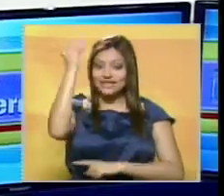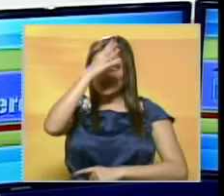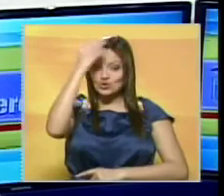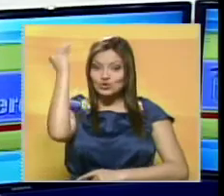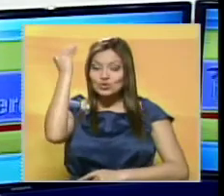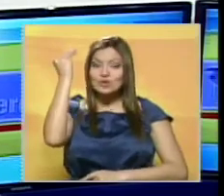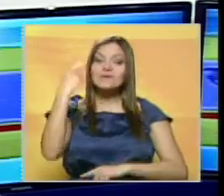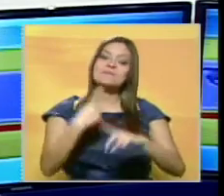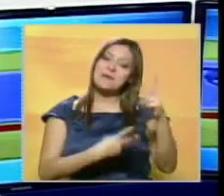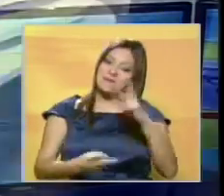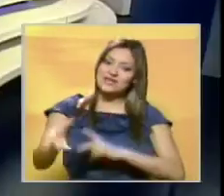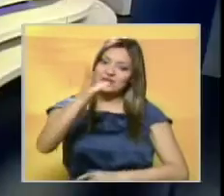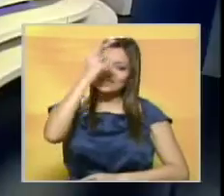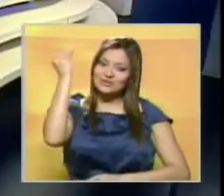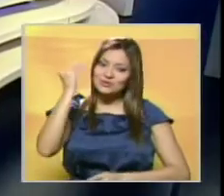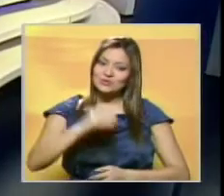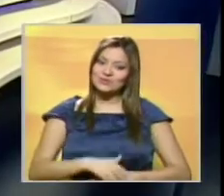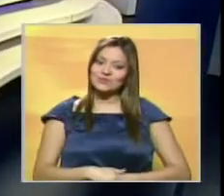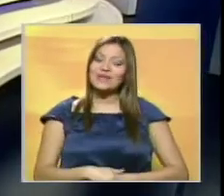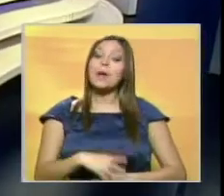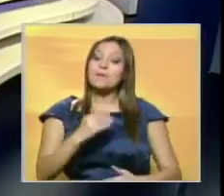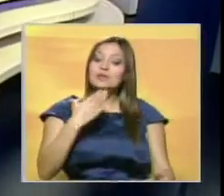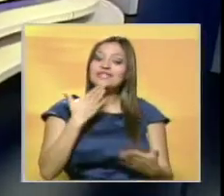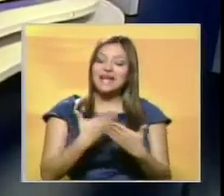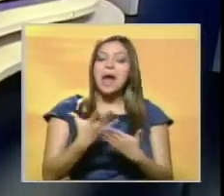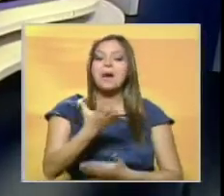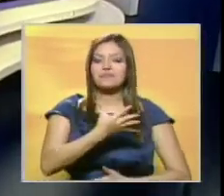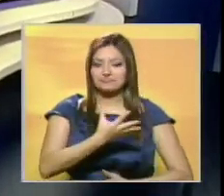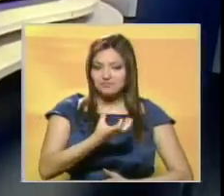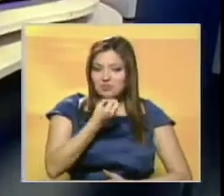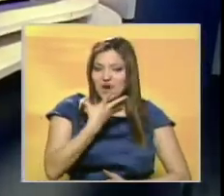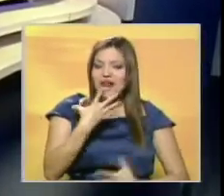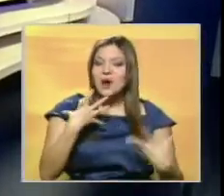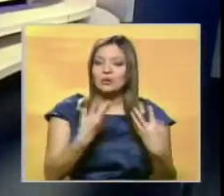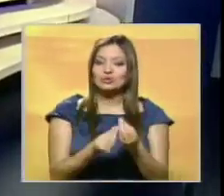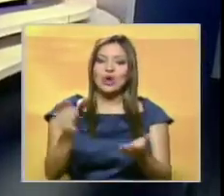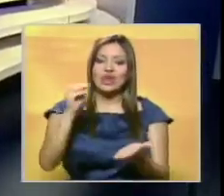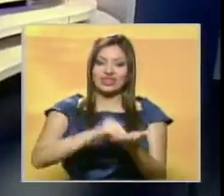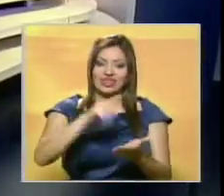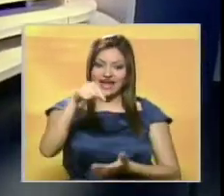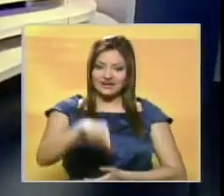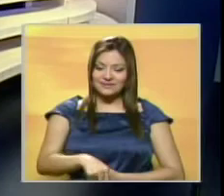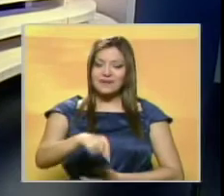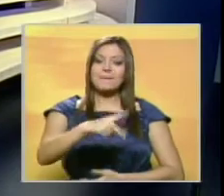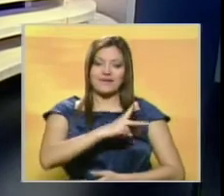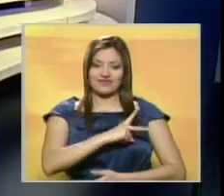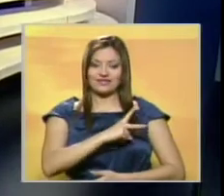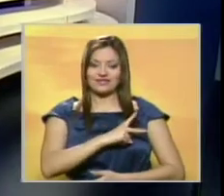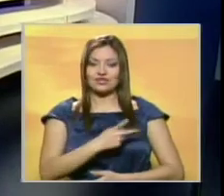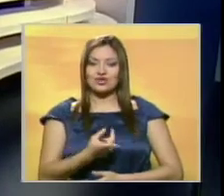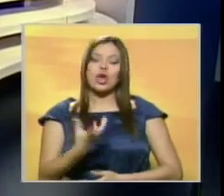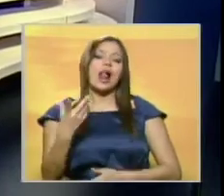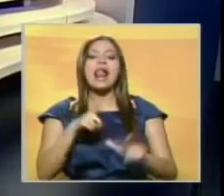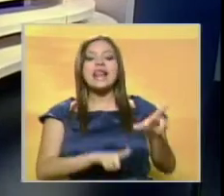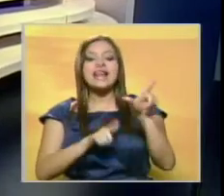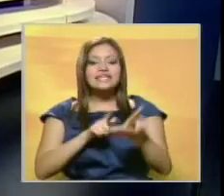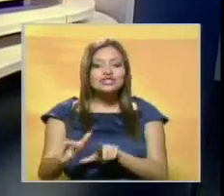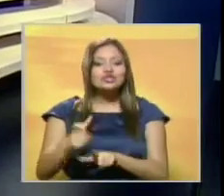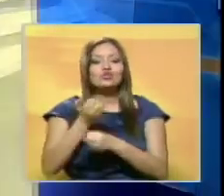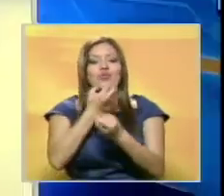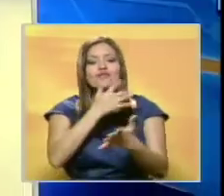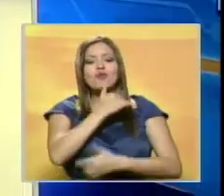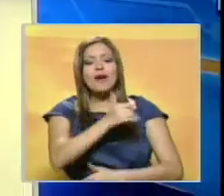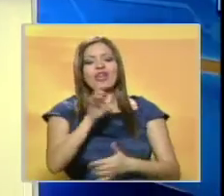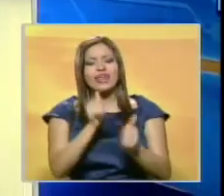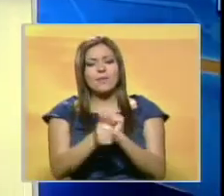Así es. Bienvenido, Jesús. Pues muchísimas gracias, qué bueno estar nuevamente con ustedes acá en el estudio y bueno, listos para repasar toda esta